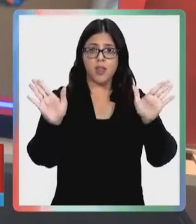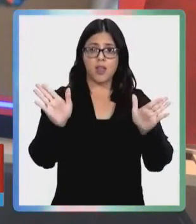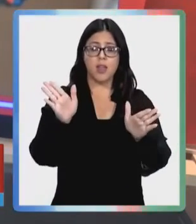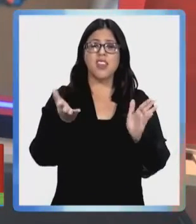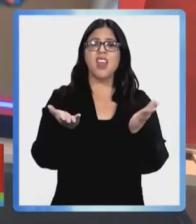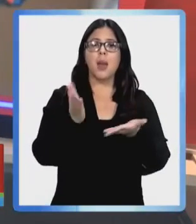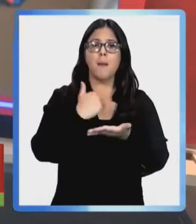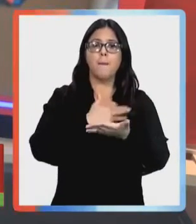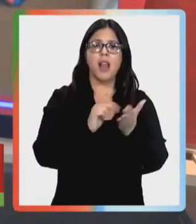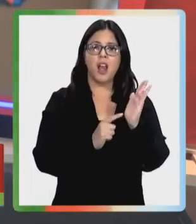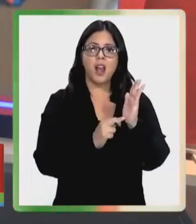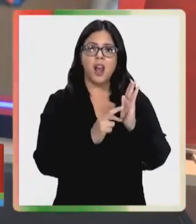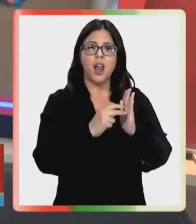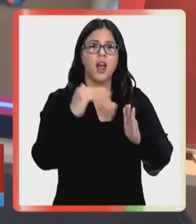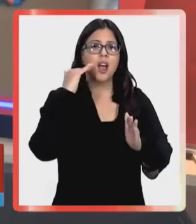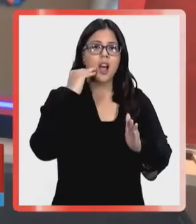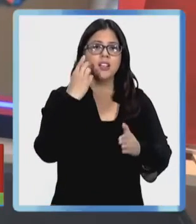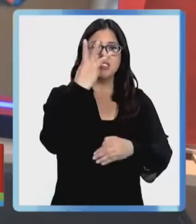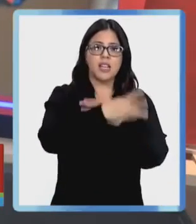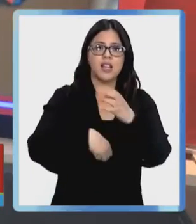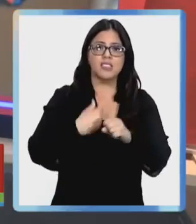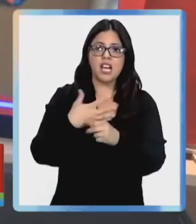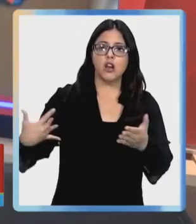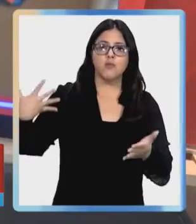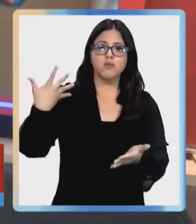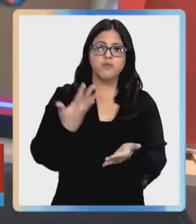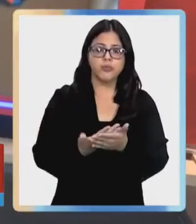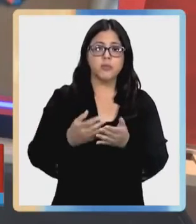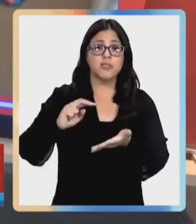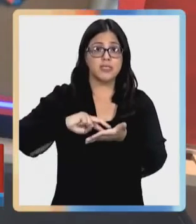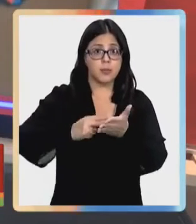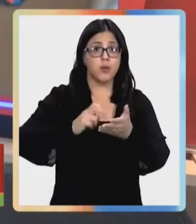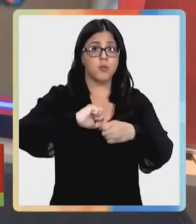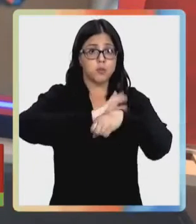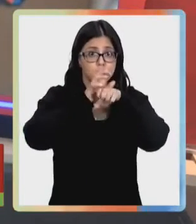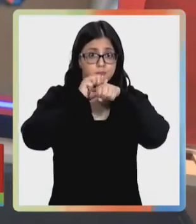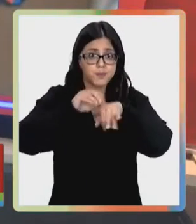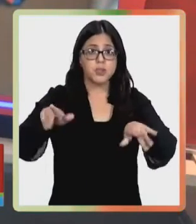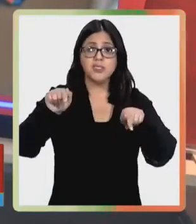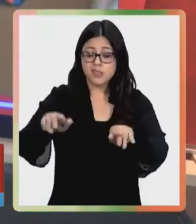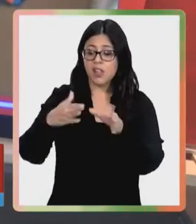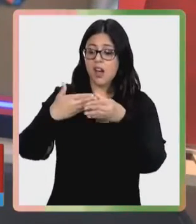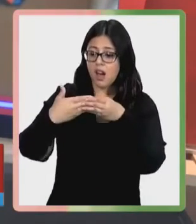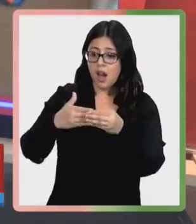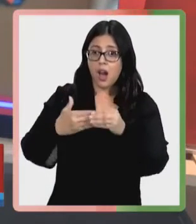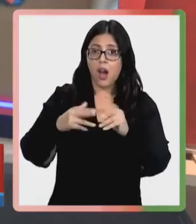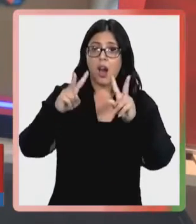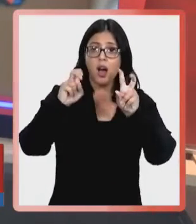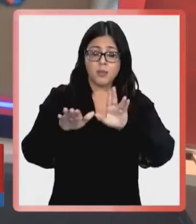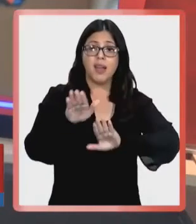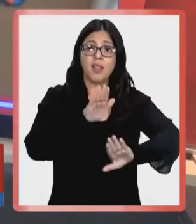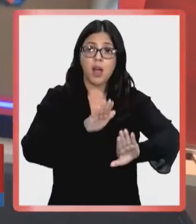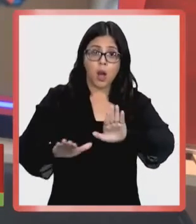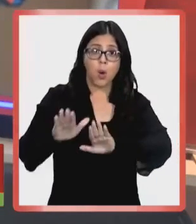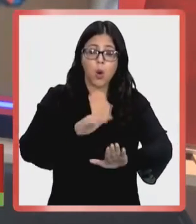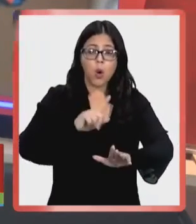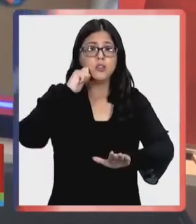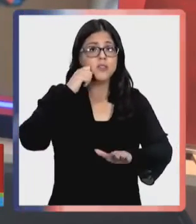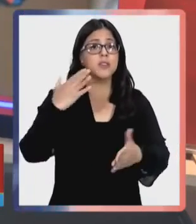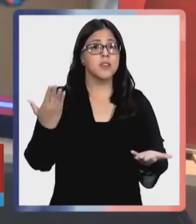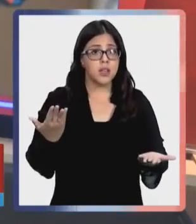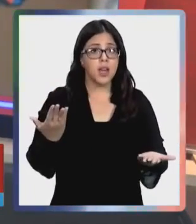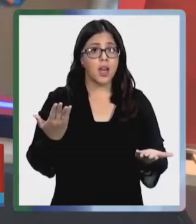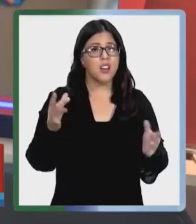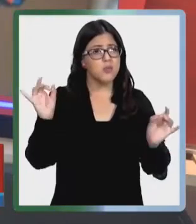la fase de apertura del plan paso a paso, después de casi 3 años de crisis sanitaria. Esta mayor flexibilización en las medidas de